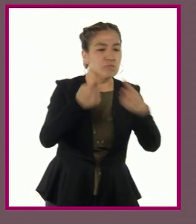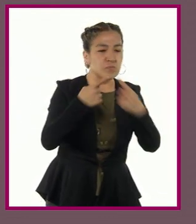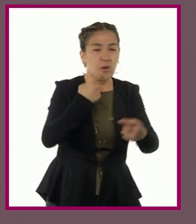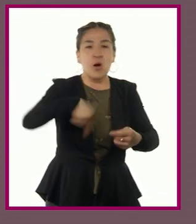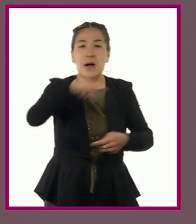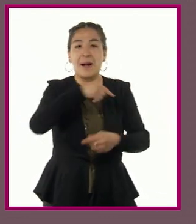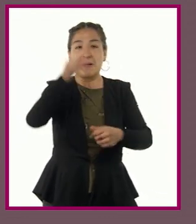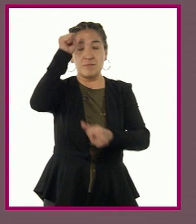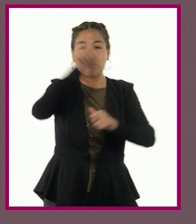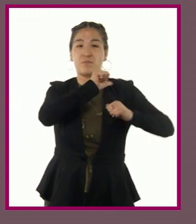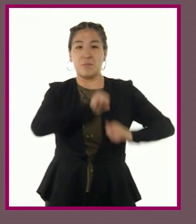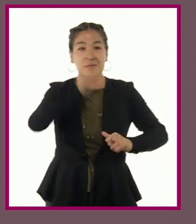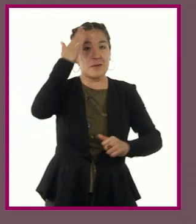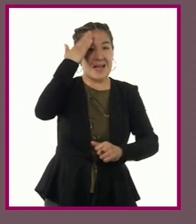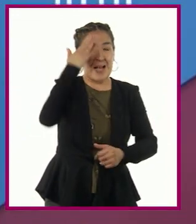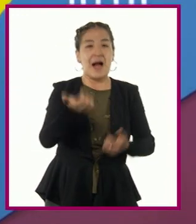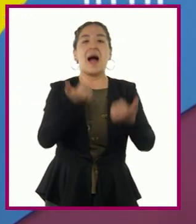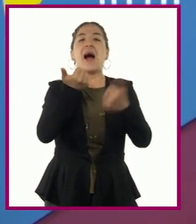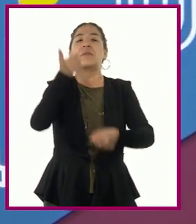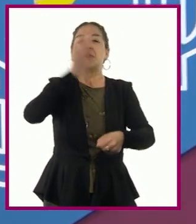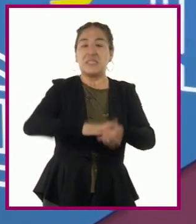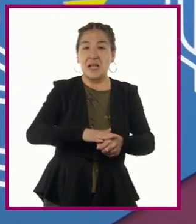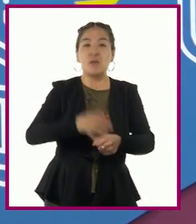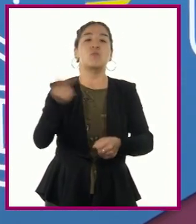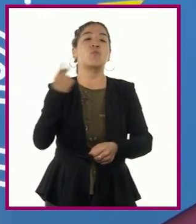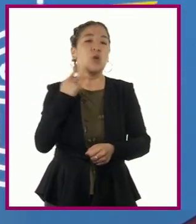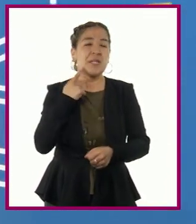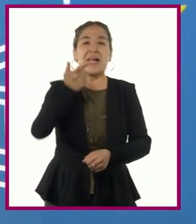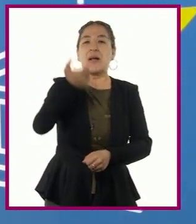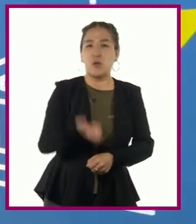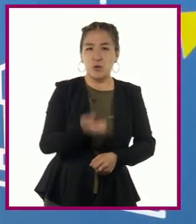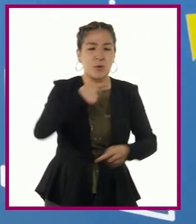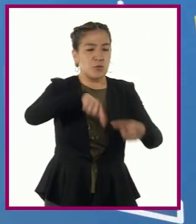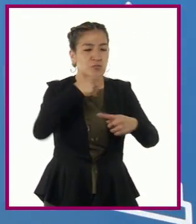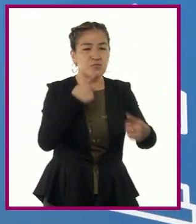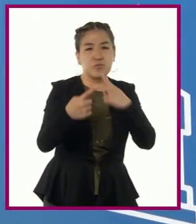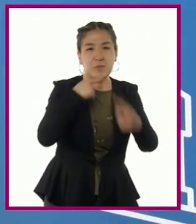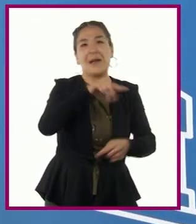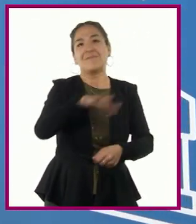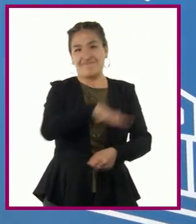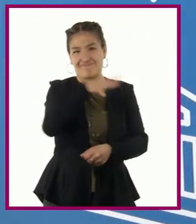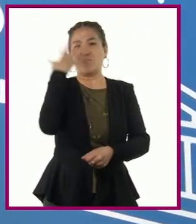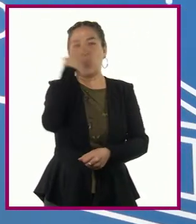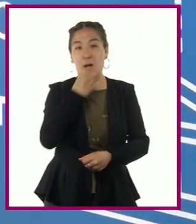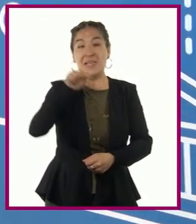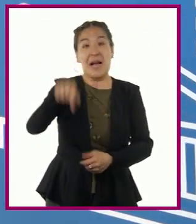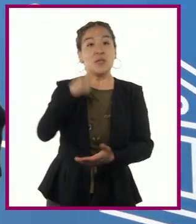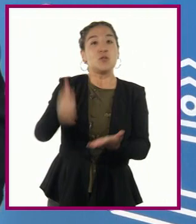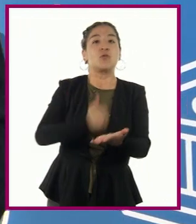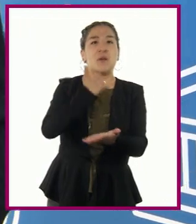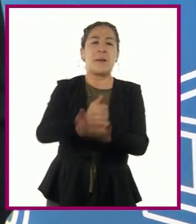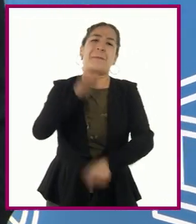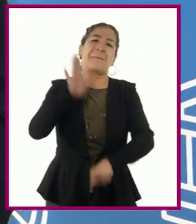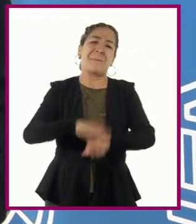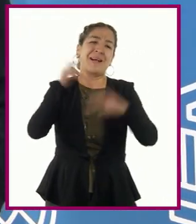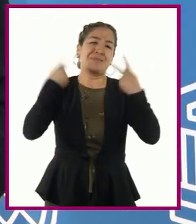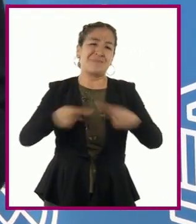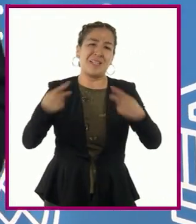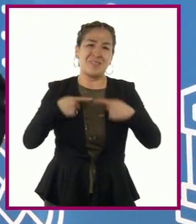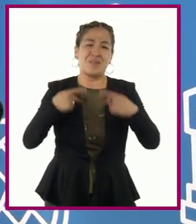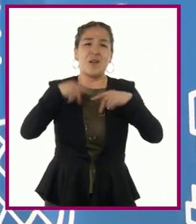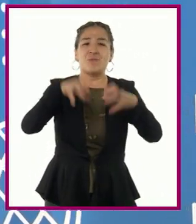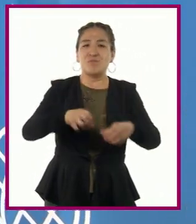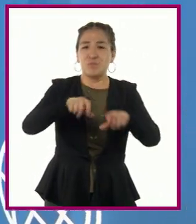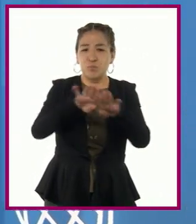administrativa, política y económica. Igualmente, en las ciudades hay una gran concentración de población.